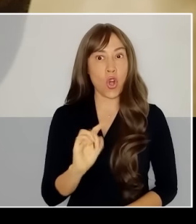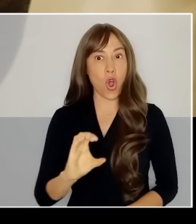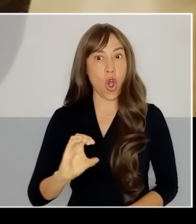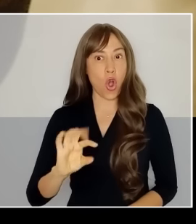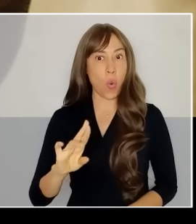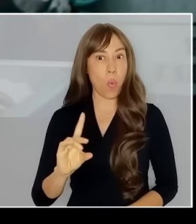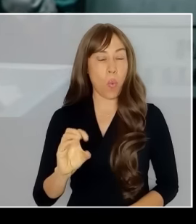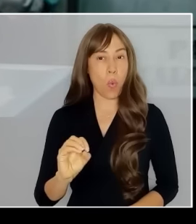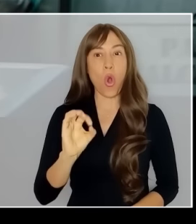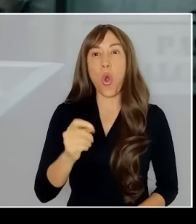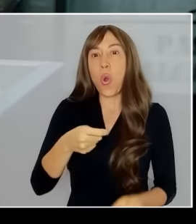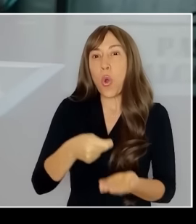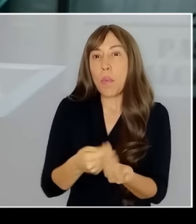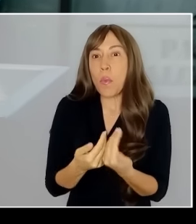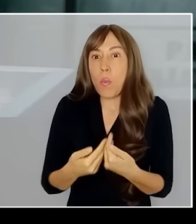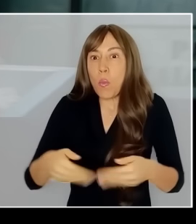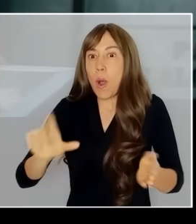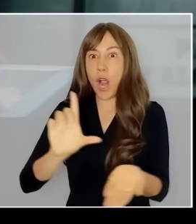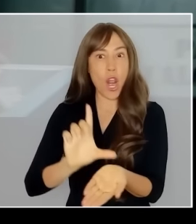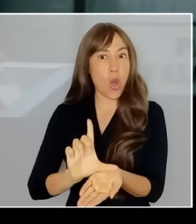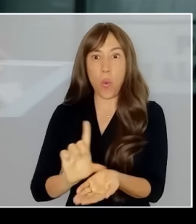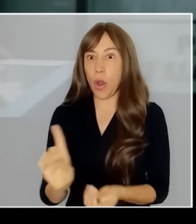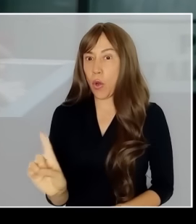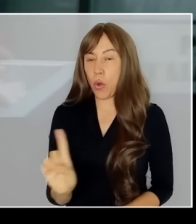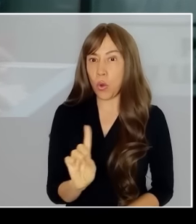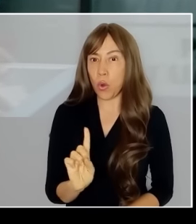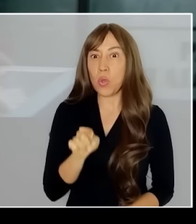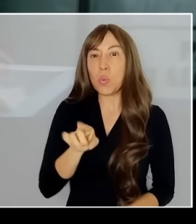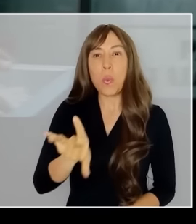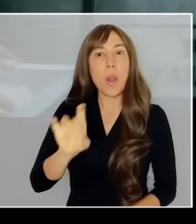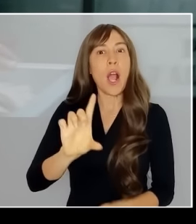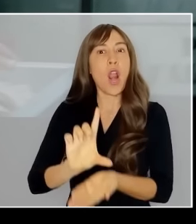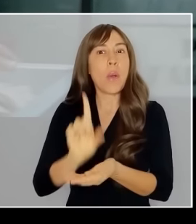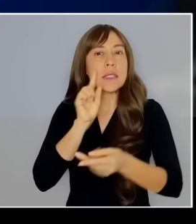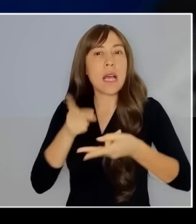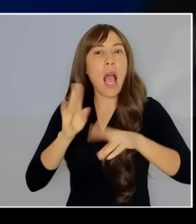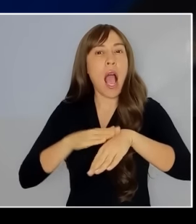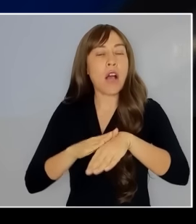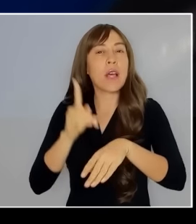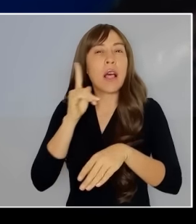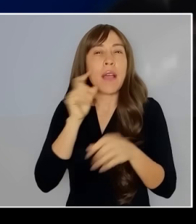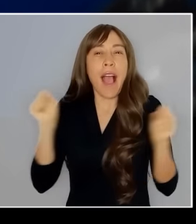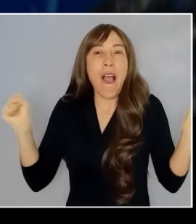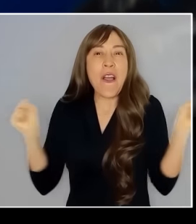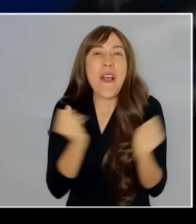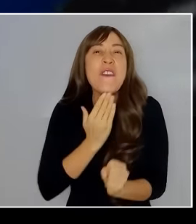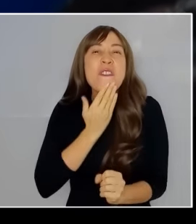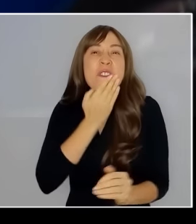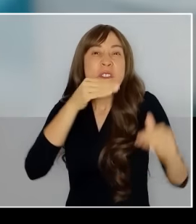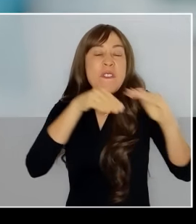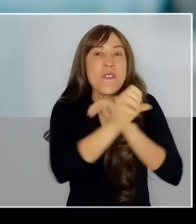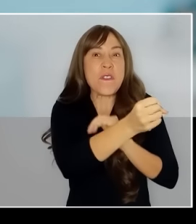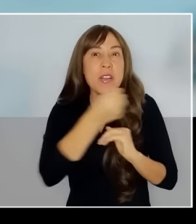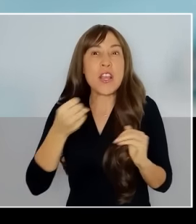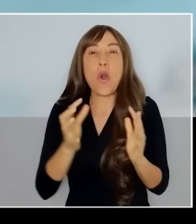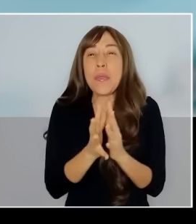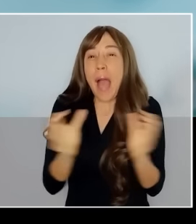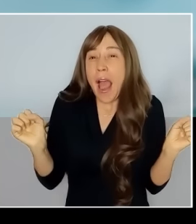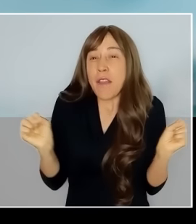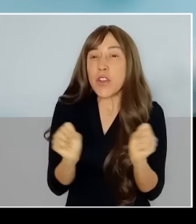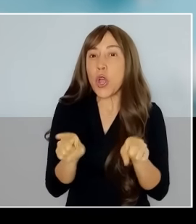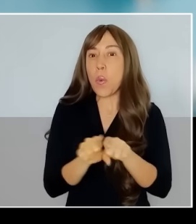de crudo, Nada de comprar donde el diablo perdió el poncho. Elija lugares autorizados y que mantengan la cadena de frío. Tan